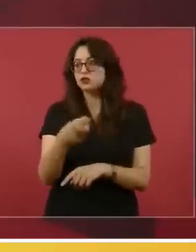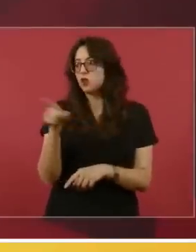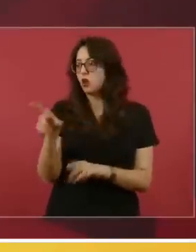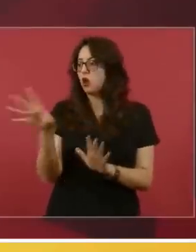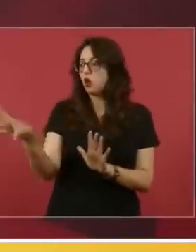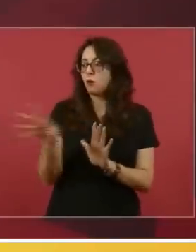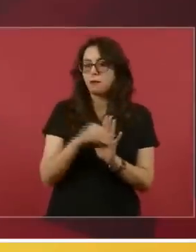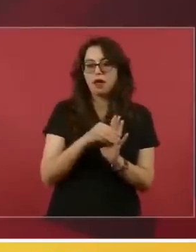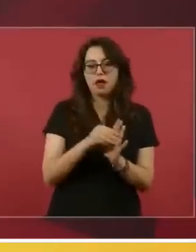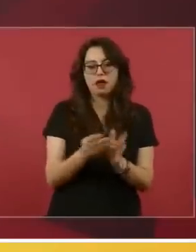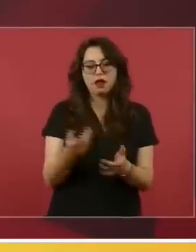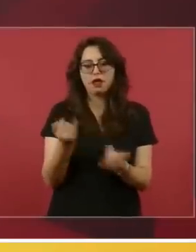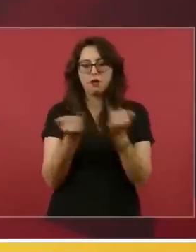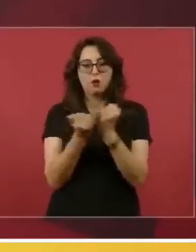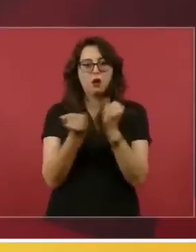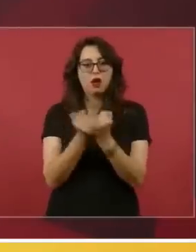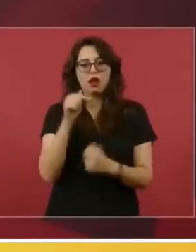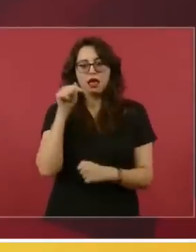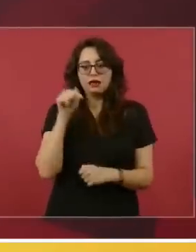experiencias